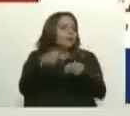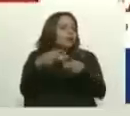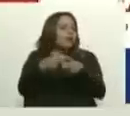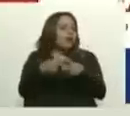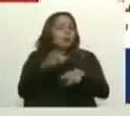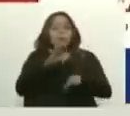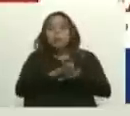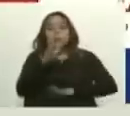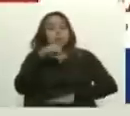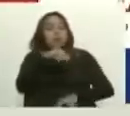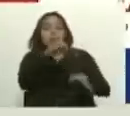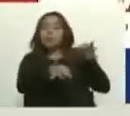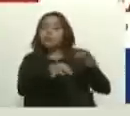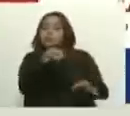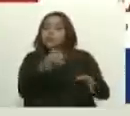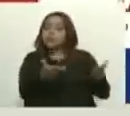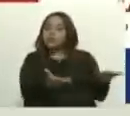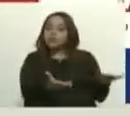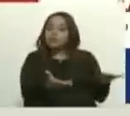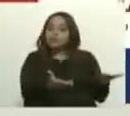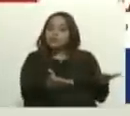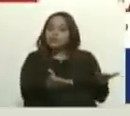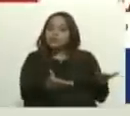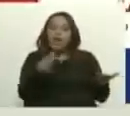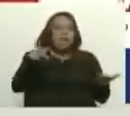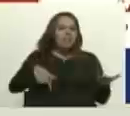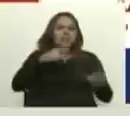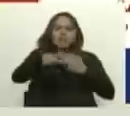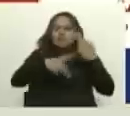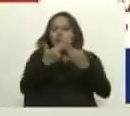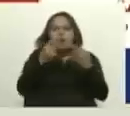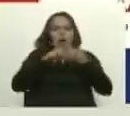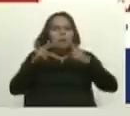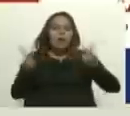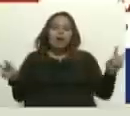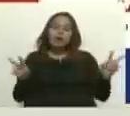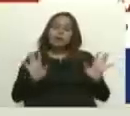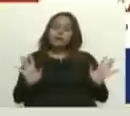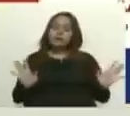Porque si no hay justicia, aquí no va a haber paz nunca.